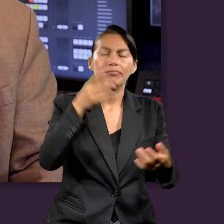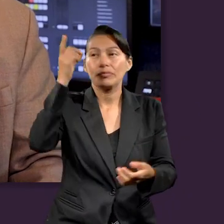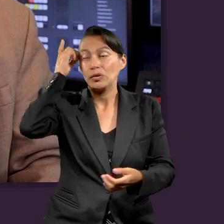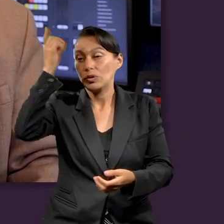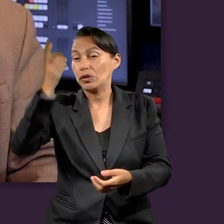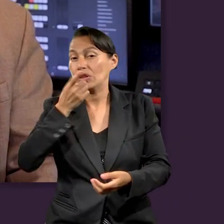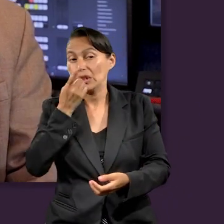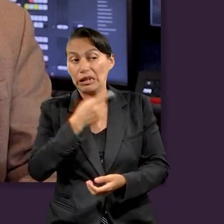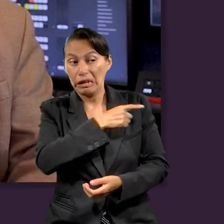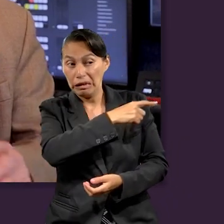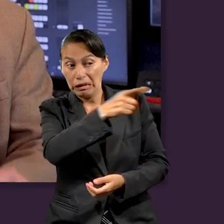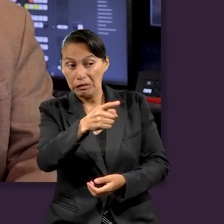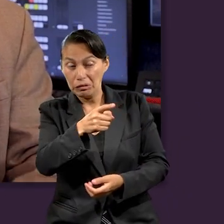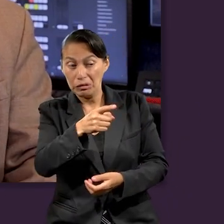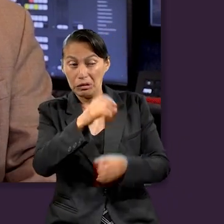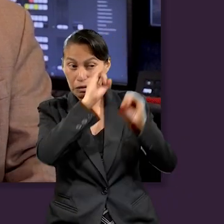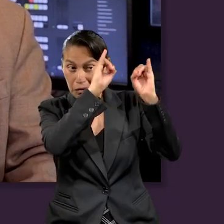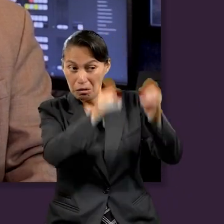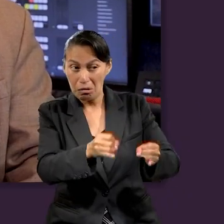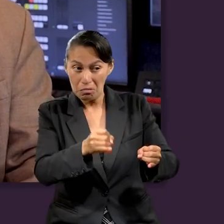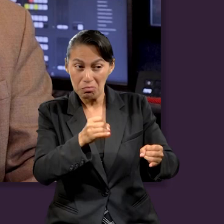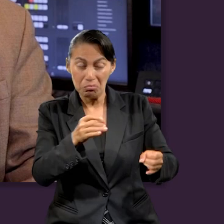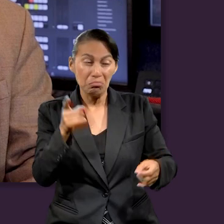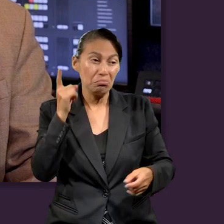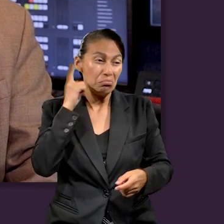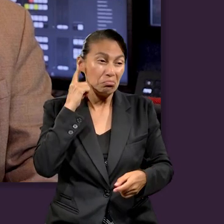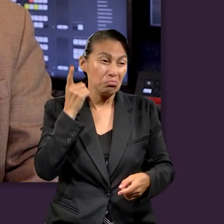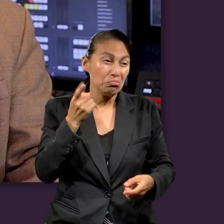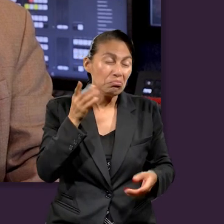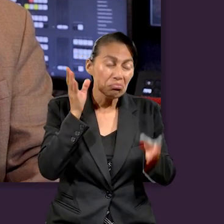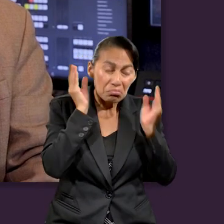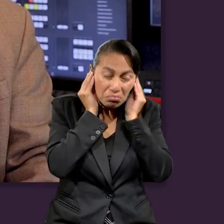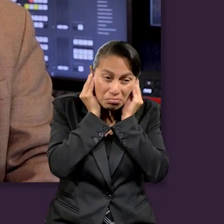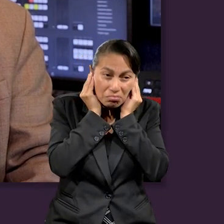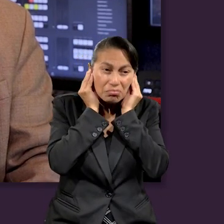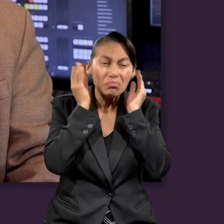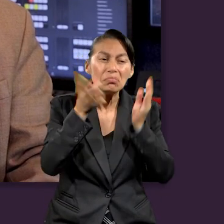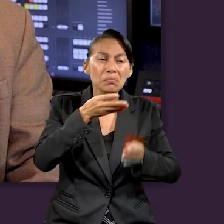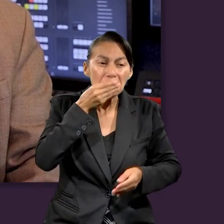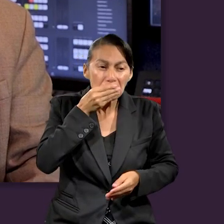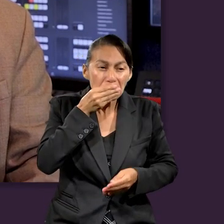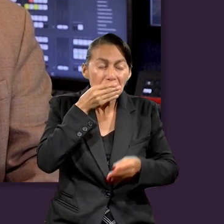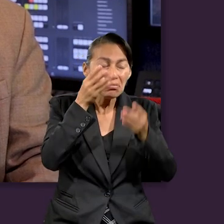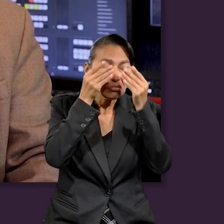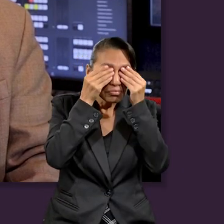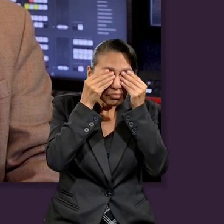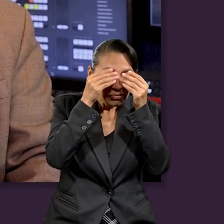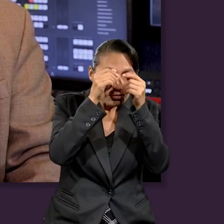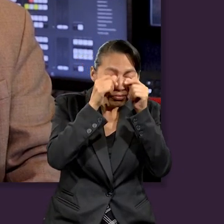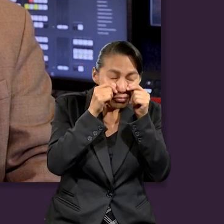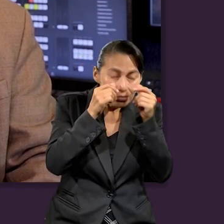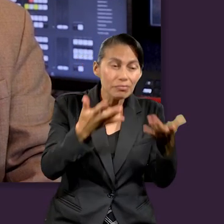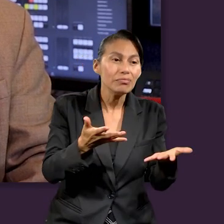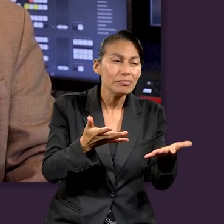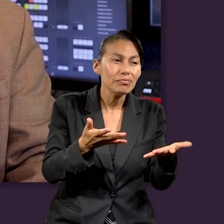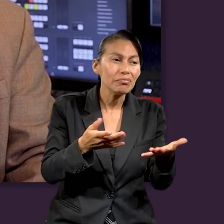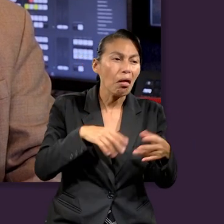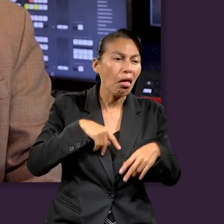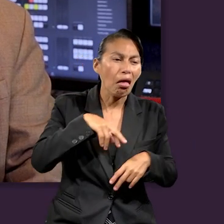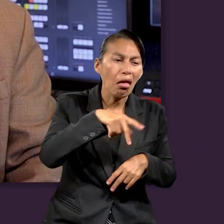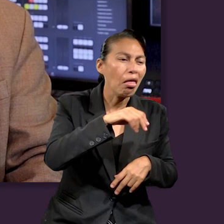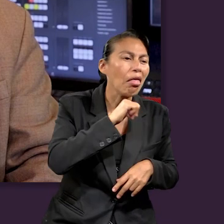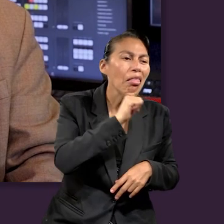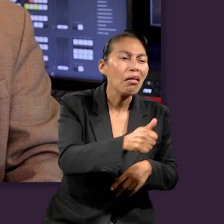estos ídolos. Dios dice que estos ídolos no oyen, no ven, no andan, no se mueven. Por eso no debemos